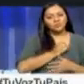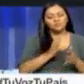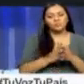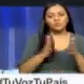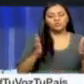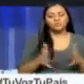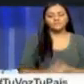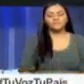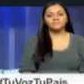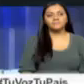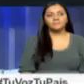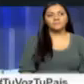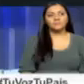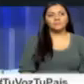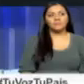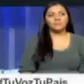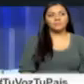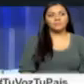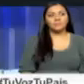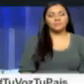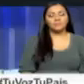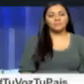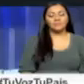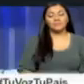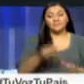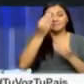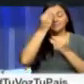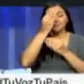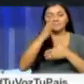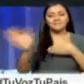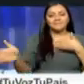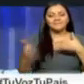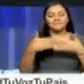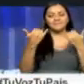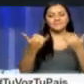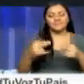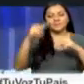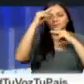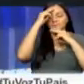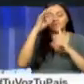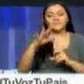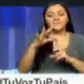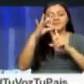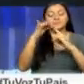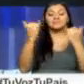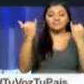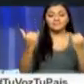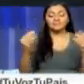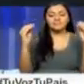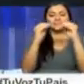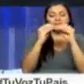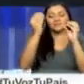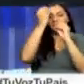esposa. Ahora les contamos que finalizamos ya esta transmisión, actualizamos nuestra agenda